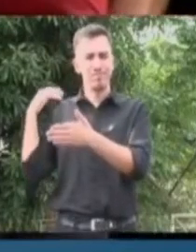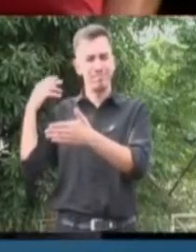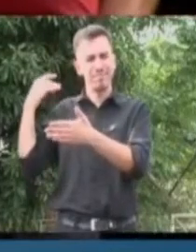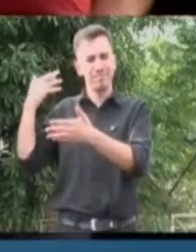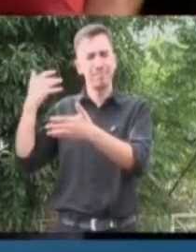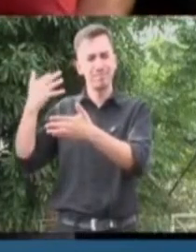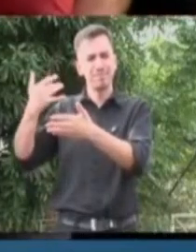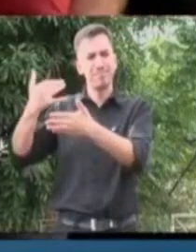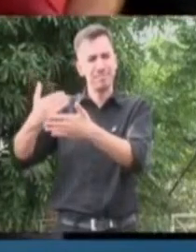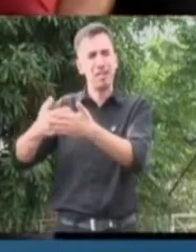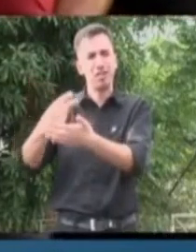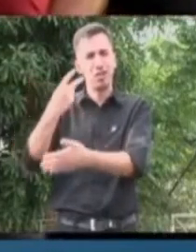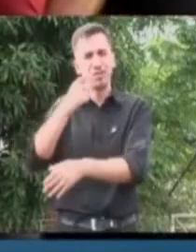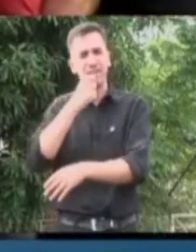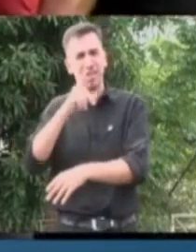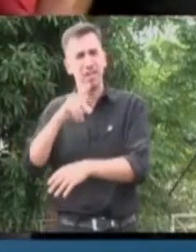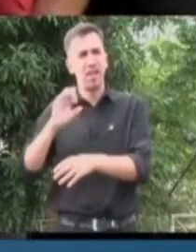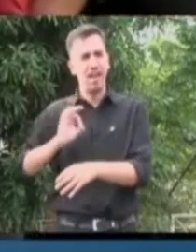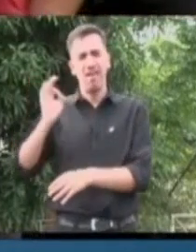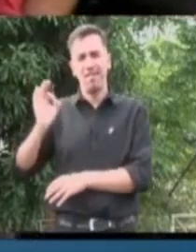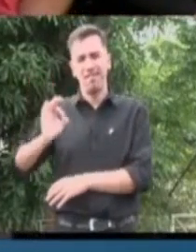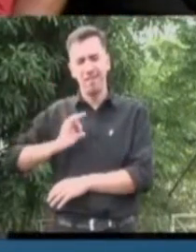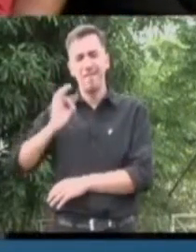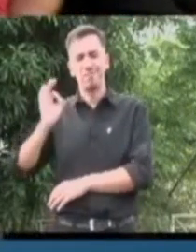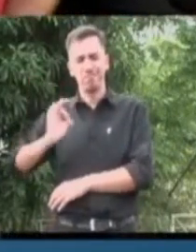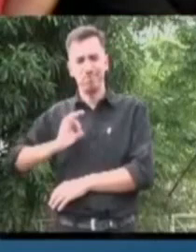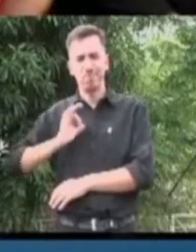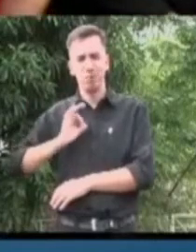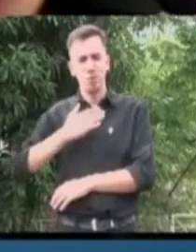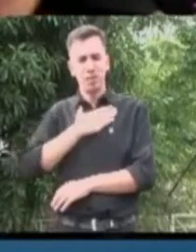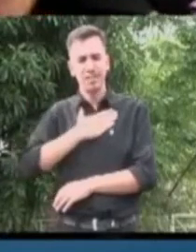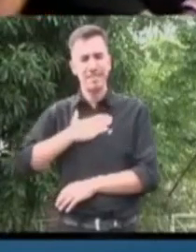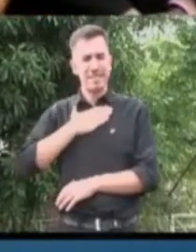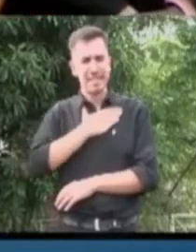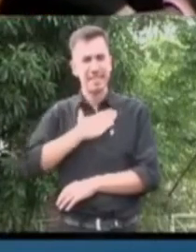y como todos los años, nos podemos sentir más que